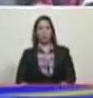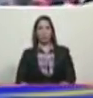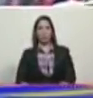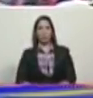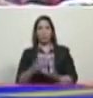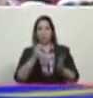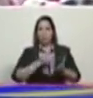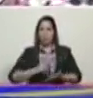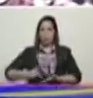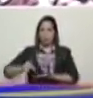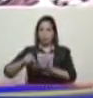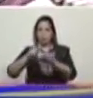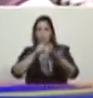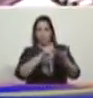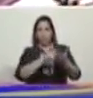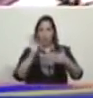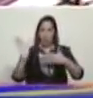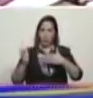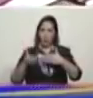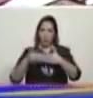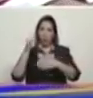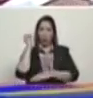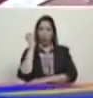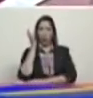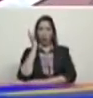Participación de haber concluido el acto.